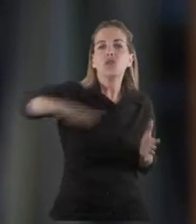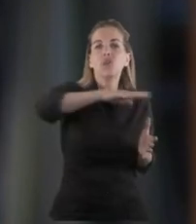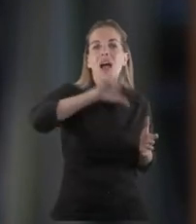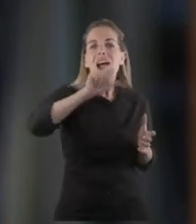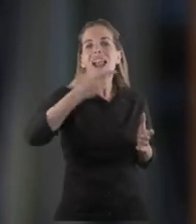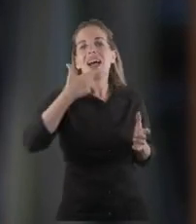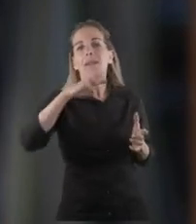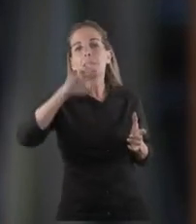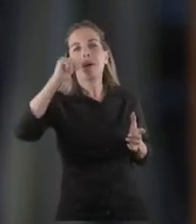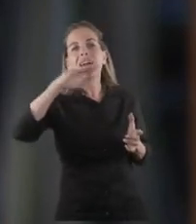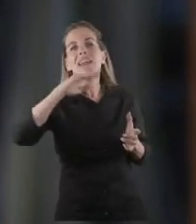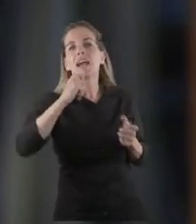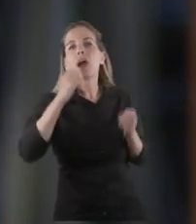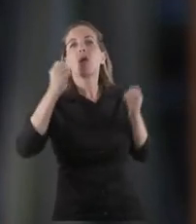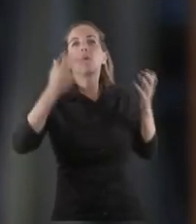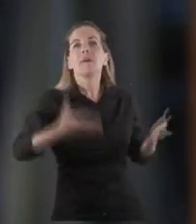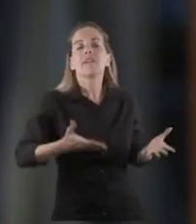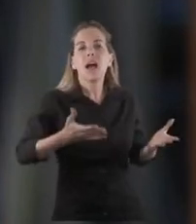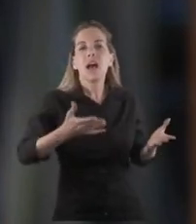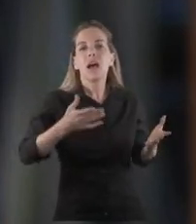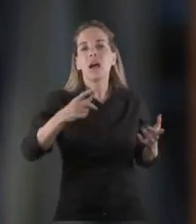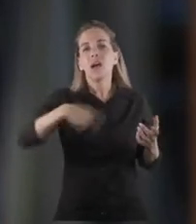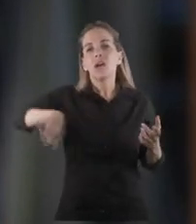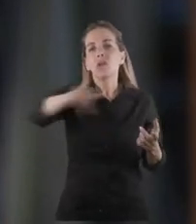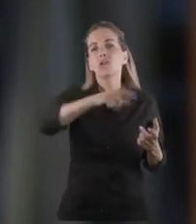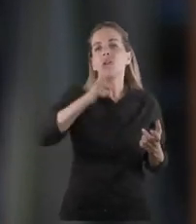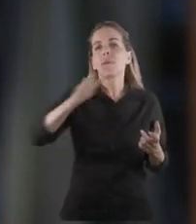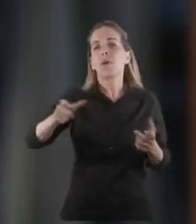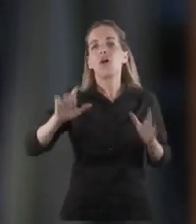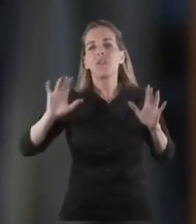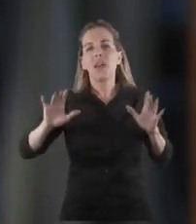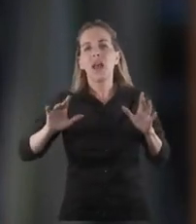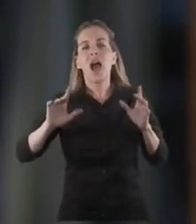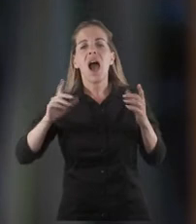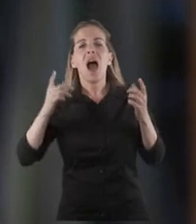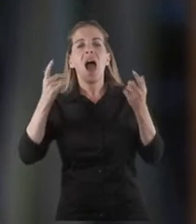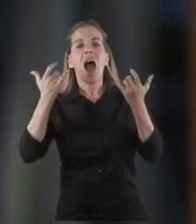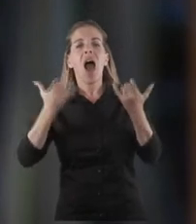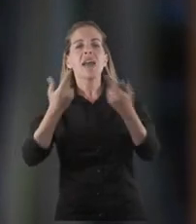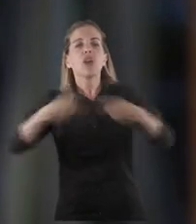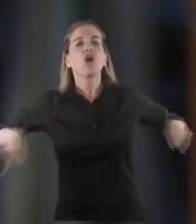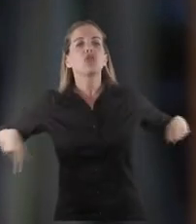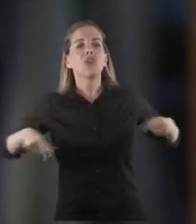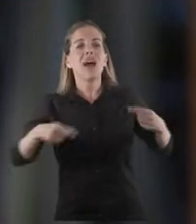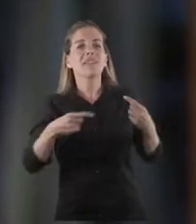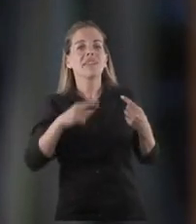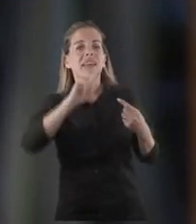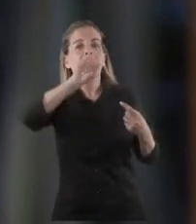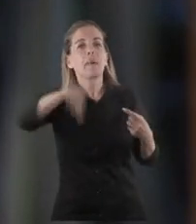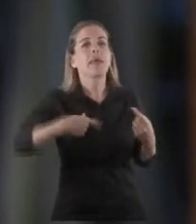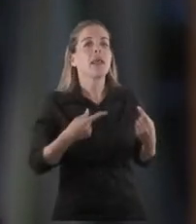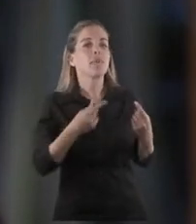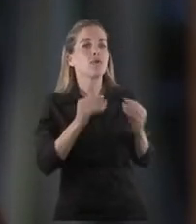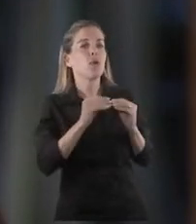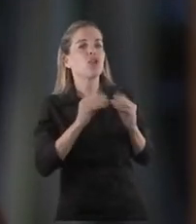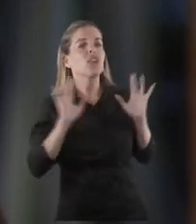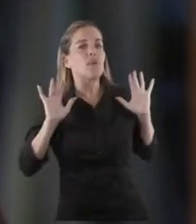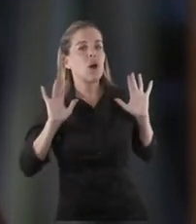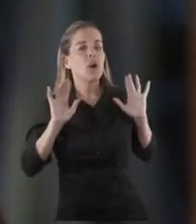siempre decimos, que hay cuestiones que son casualidades y hay cuestiones que no son